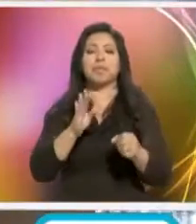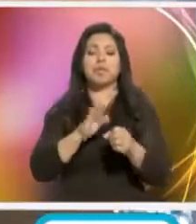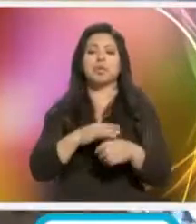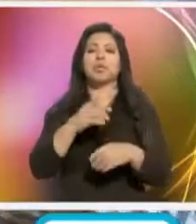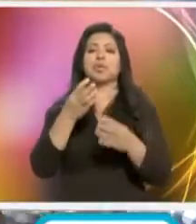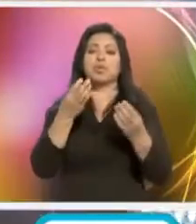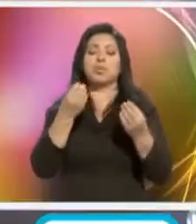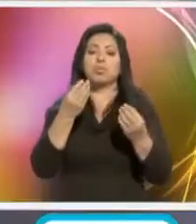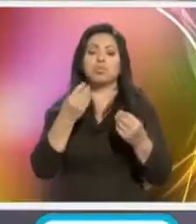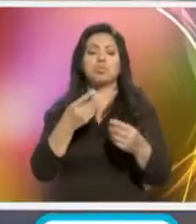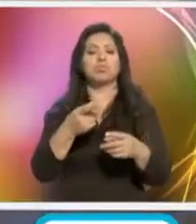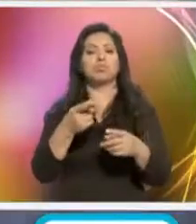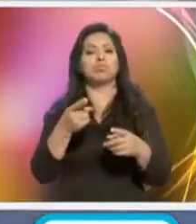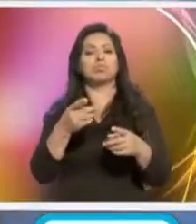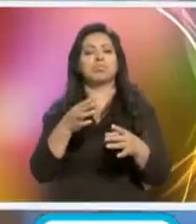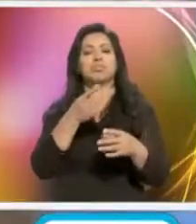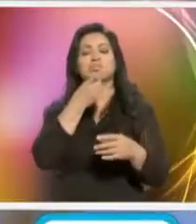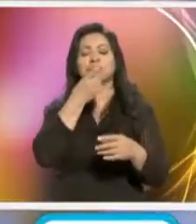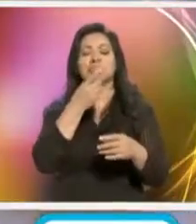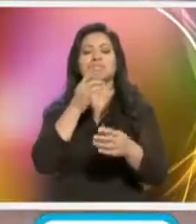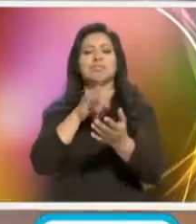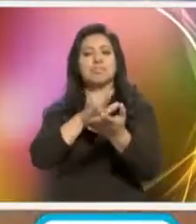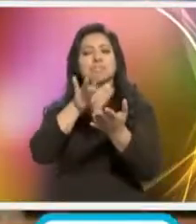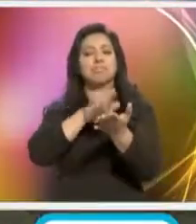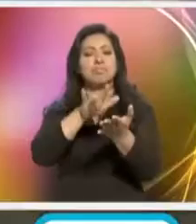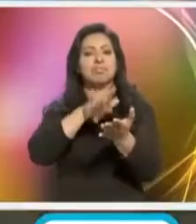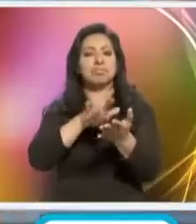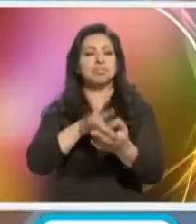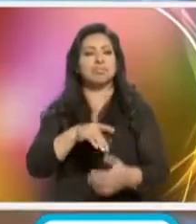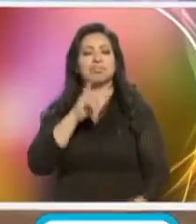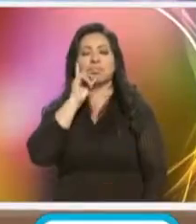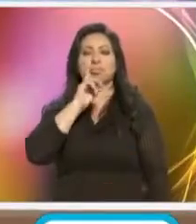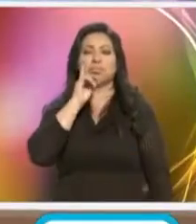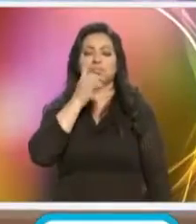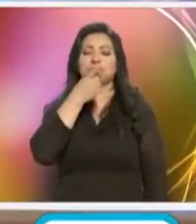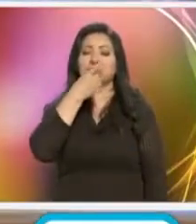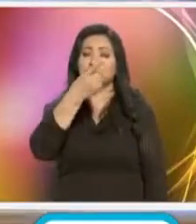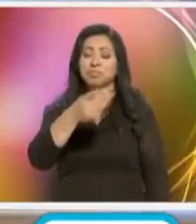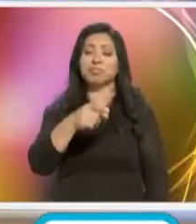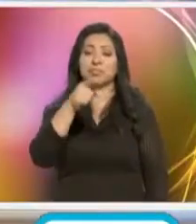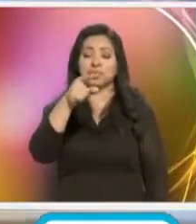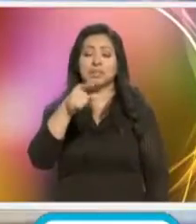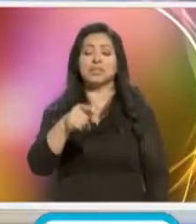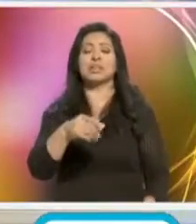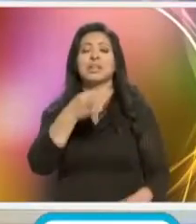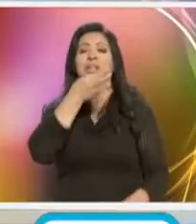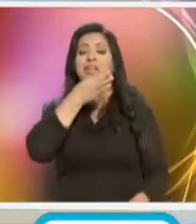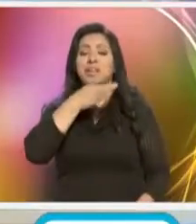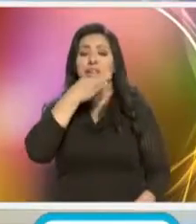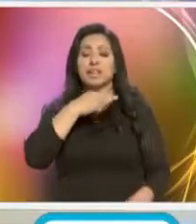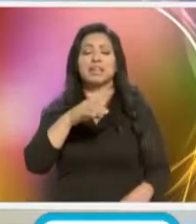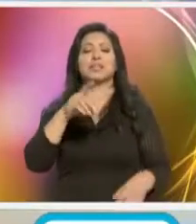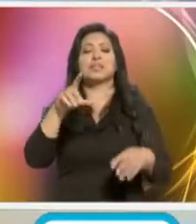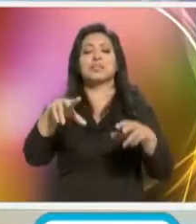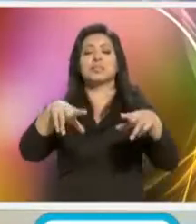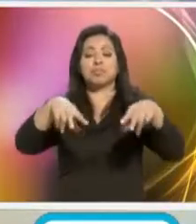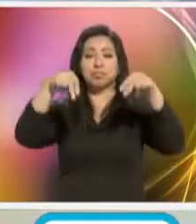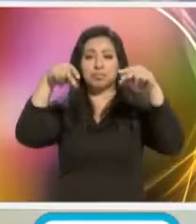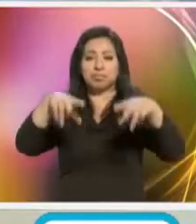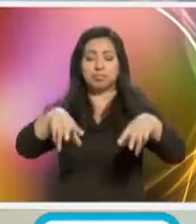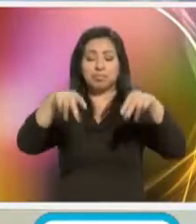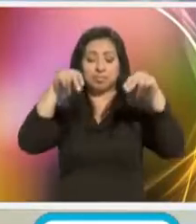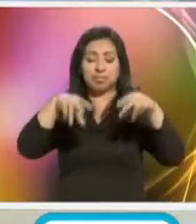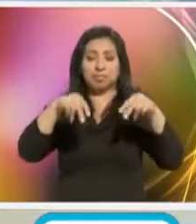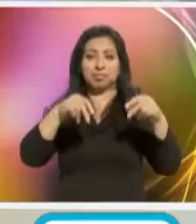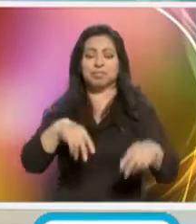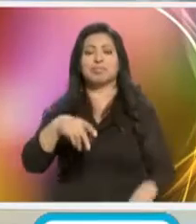apoyando este festival, ¿no es así? Así es. Pues sí, en lo que va del Festival de Pantomima, Circo y Clown en estos 7 años, se